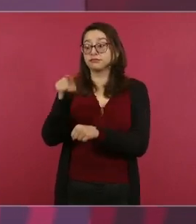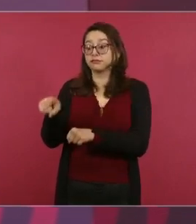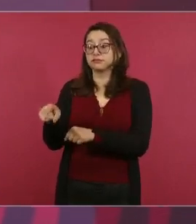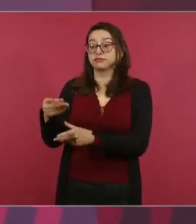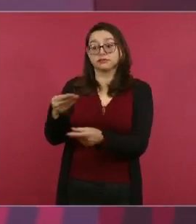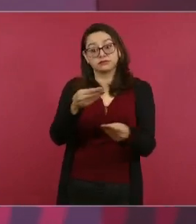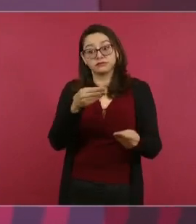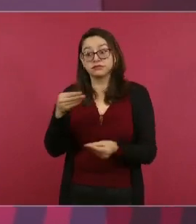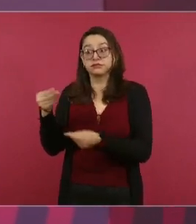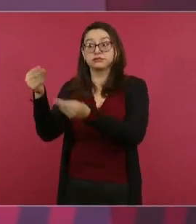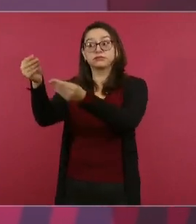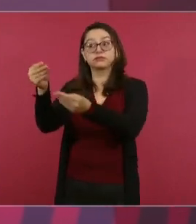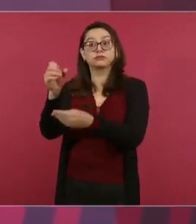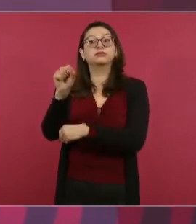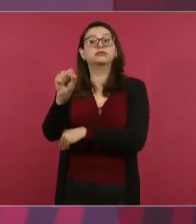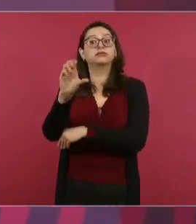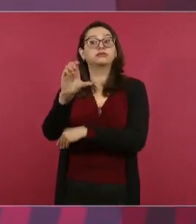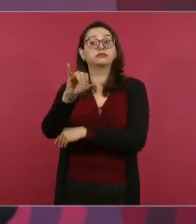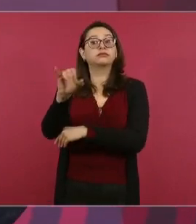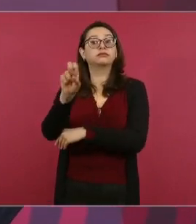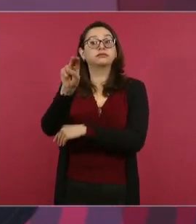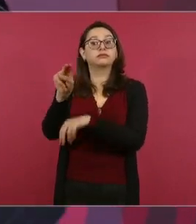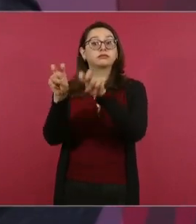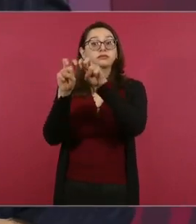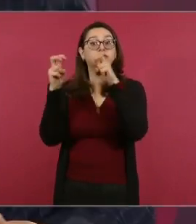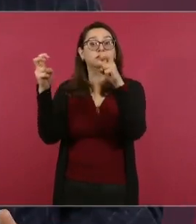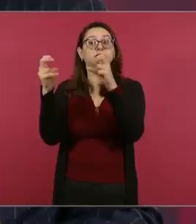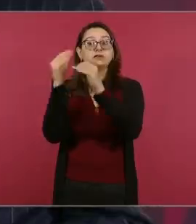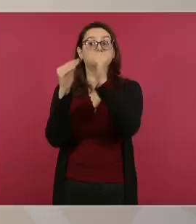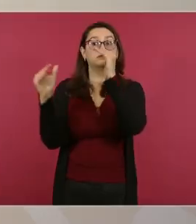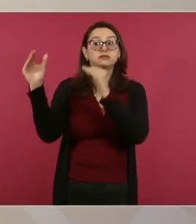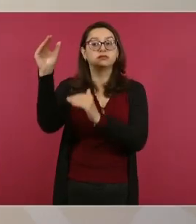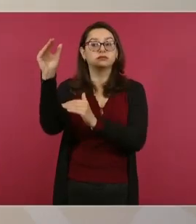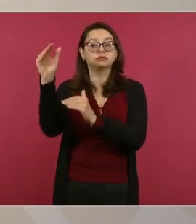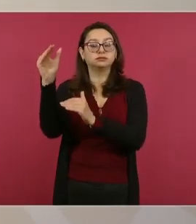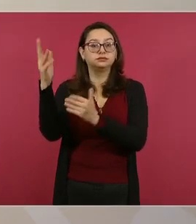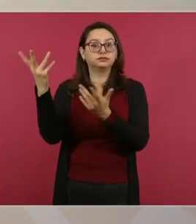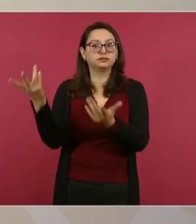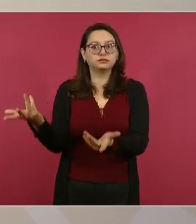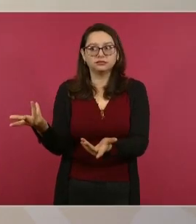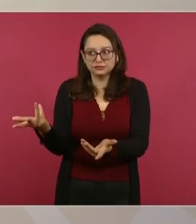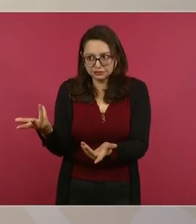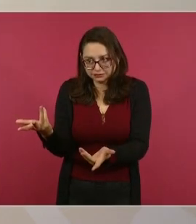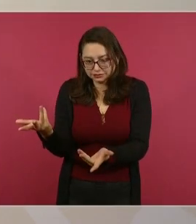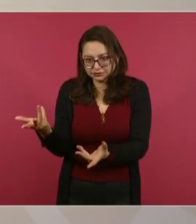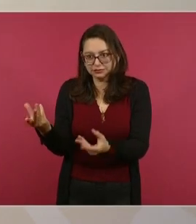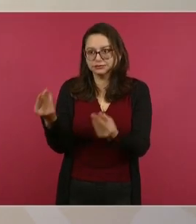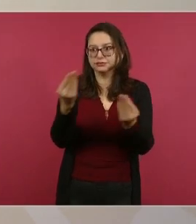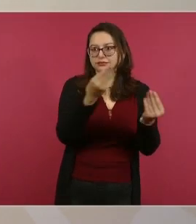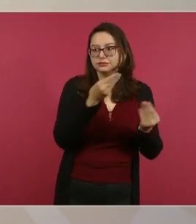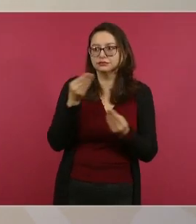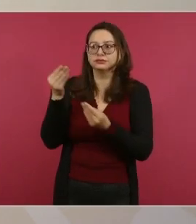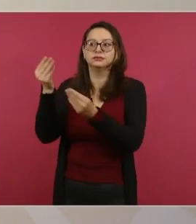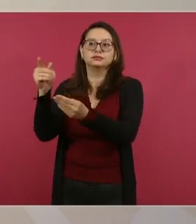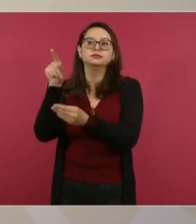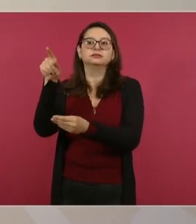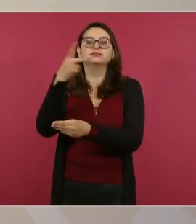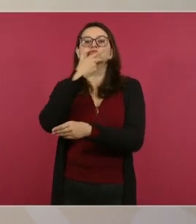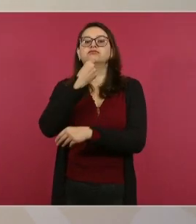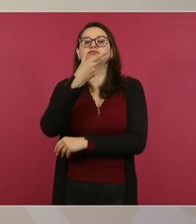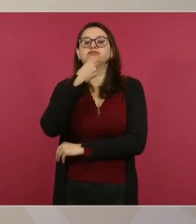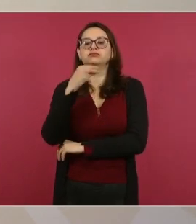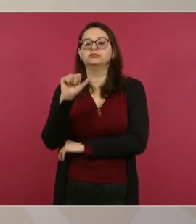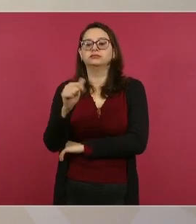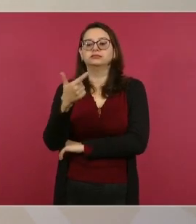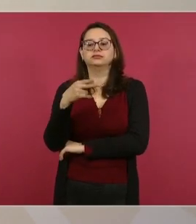este ministro Aguilar el caso, y en vez de resolverlo, lo